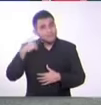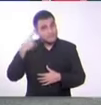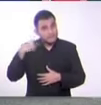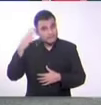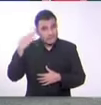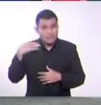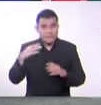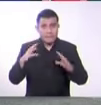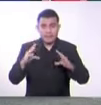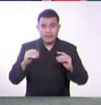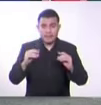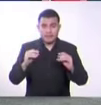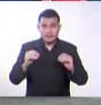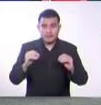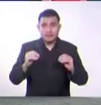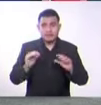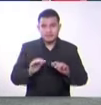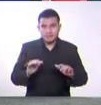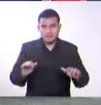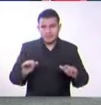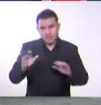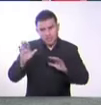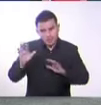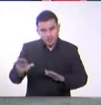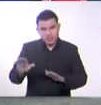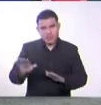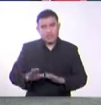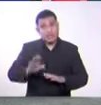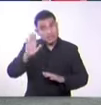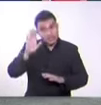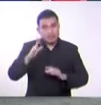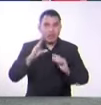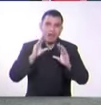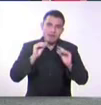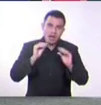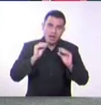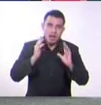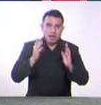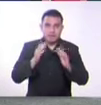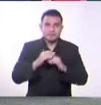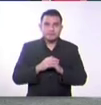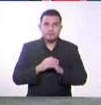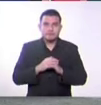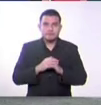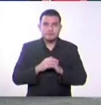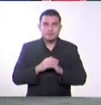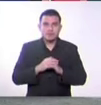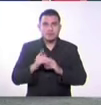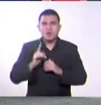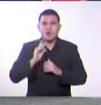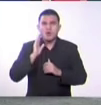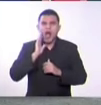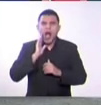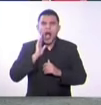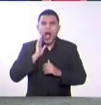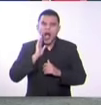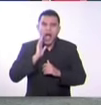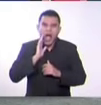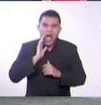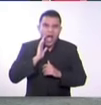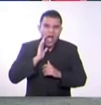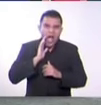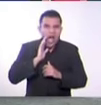niñas tienen que respetar, por ejemplo, el turno para conversar, tienen, por ejemplo, no gritar para cuando se quieren